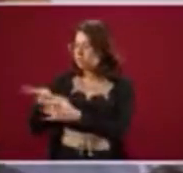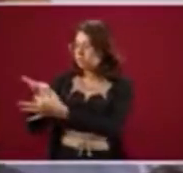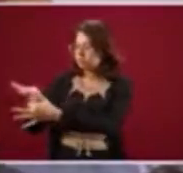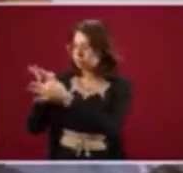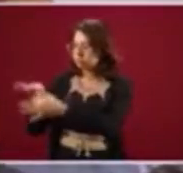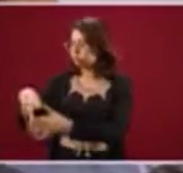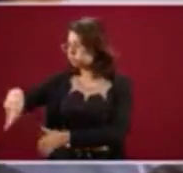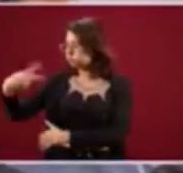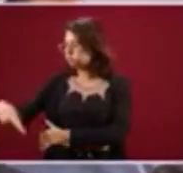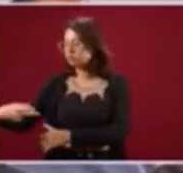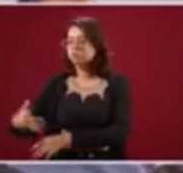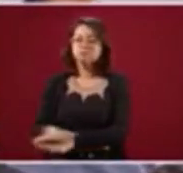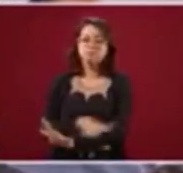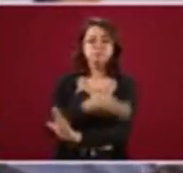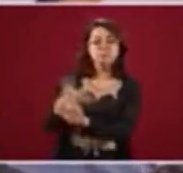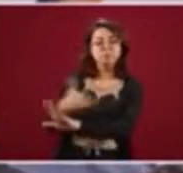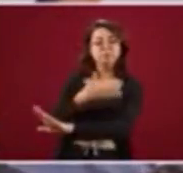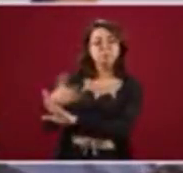historia.